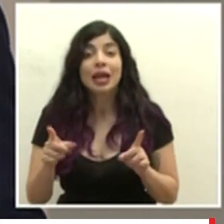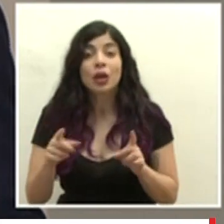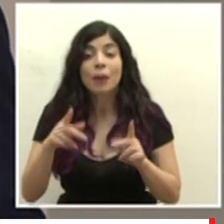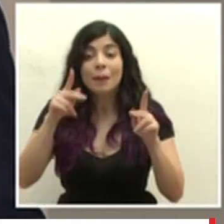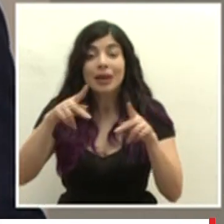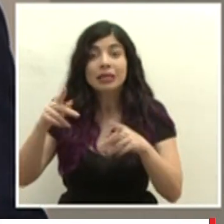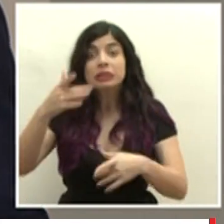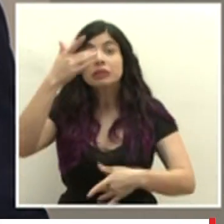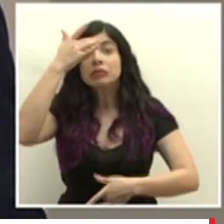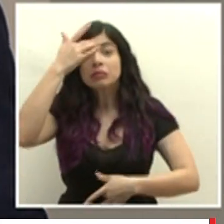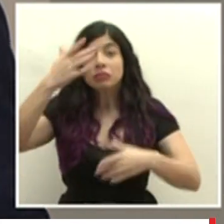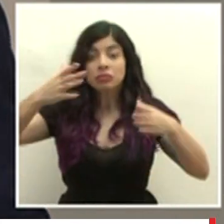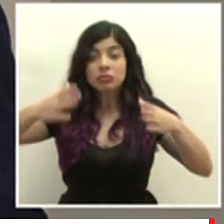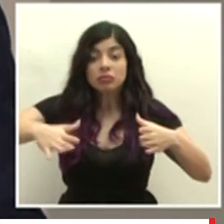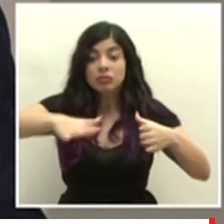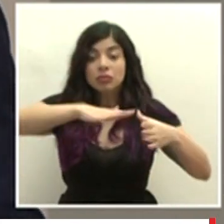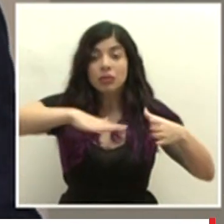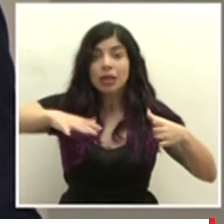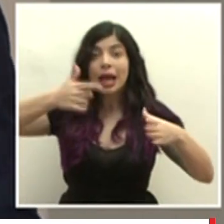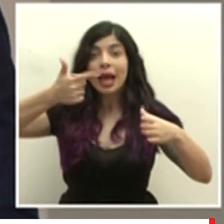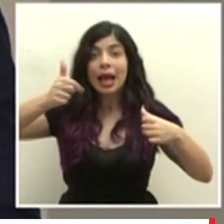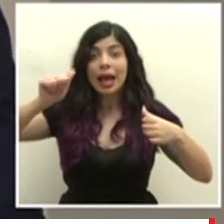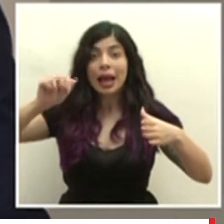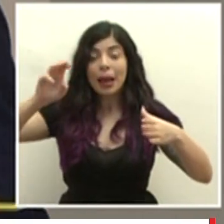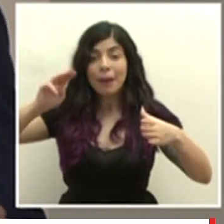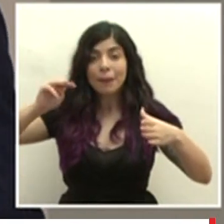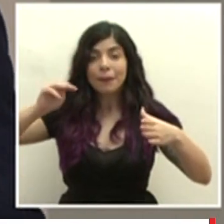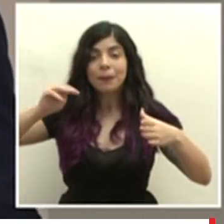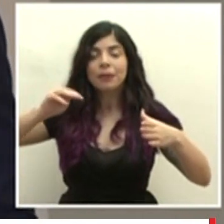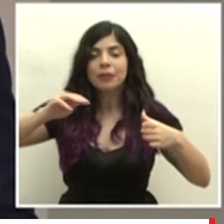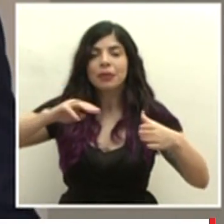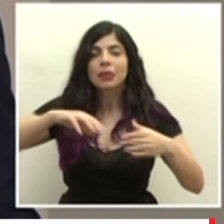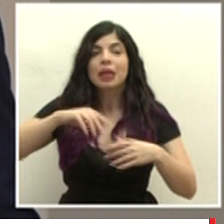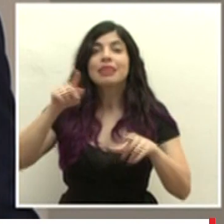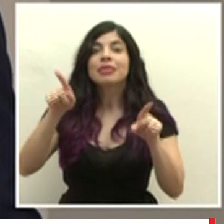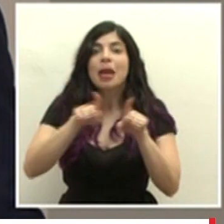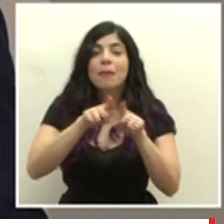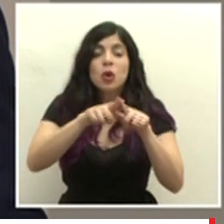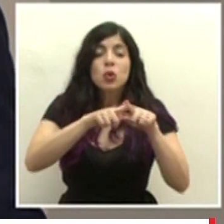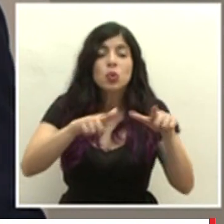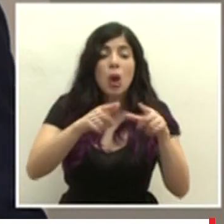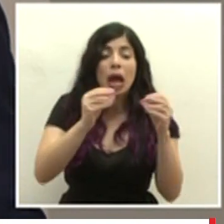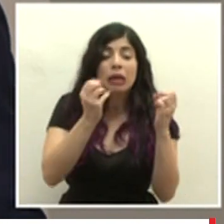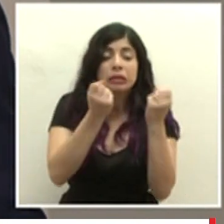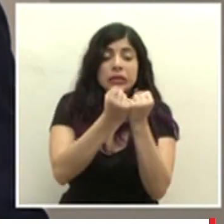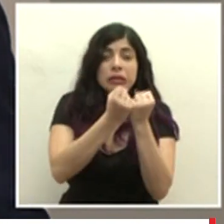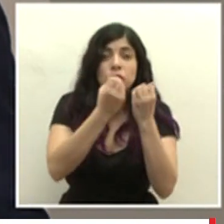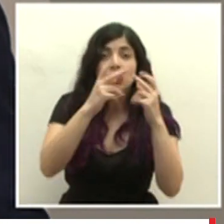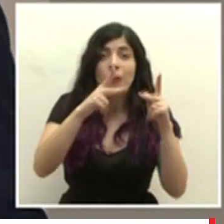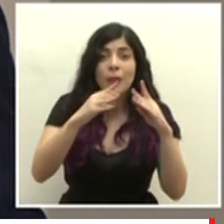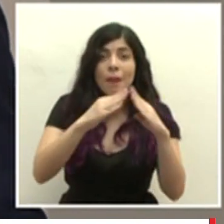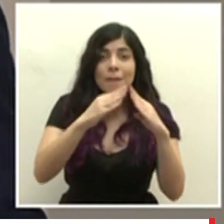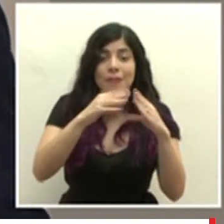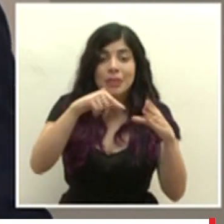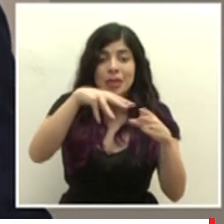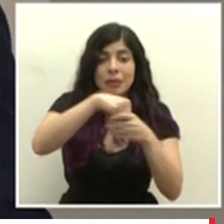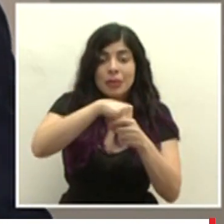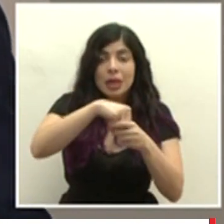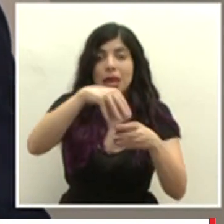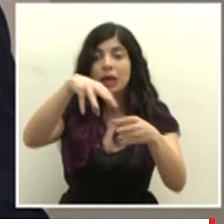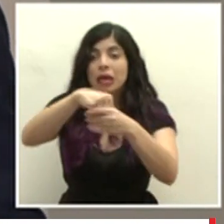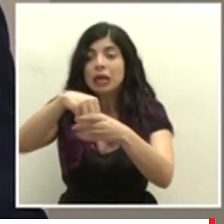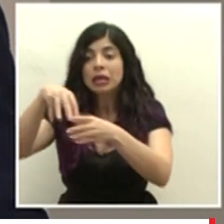área metropolitana, pues, y también que están justamente en zonas densamente pobladas, pues también hace que aumente